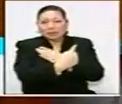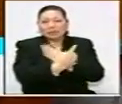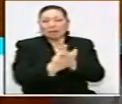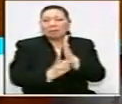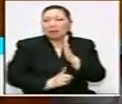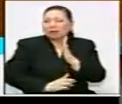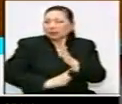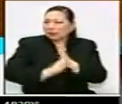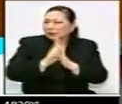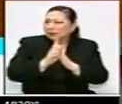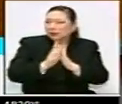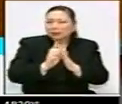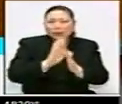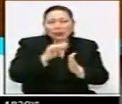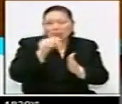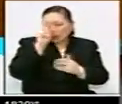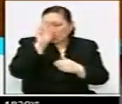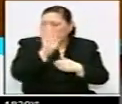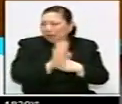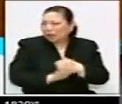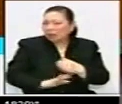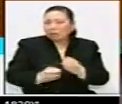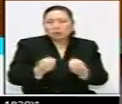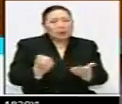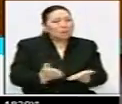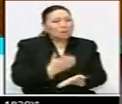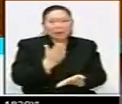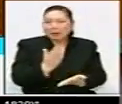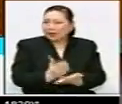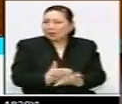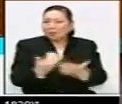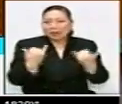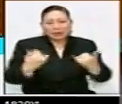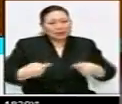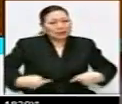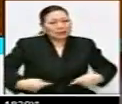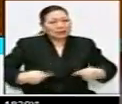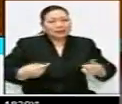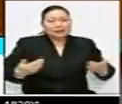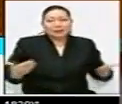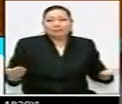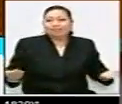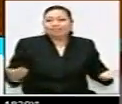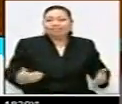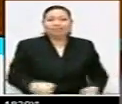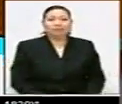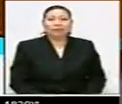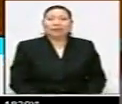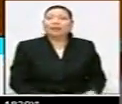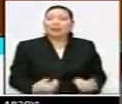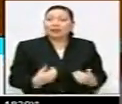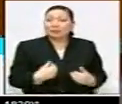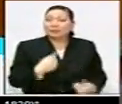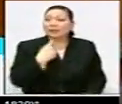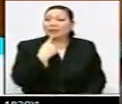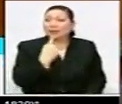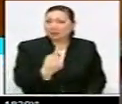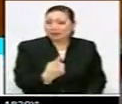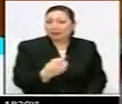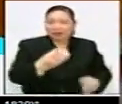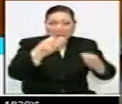centro, lo hace el país entero. Sin embargo, estamos en este debate en el que tenemos que reiterarnos